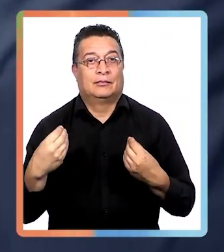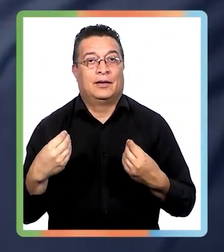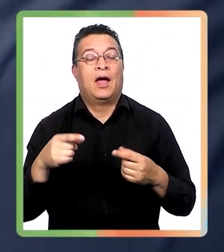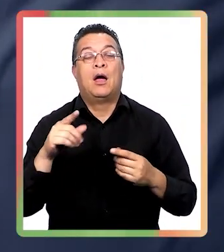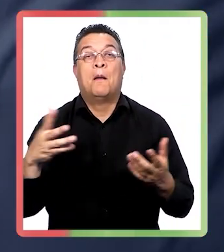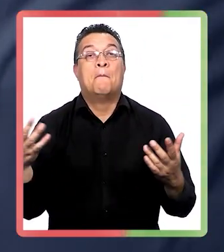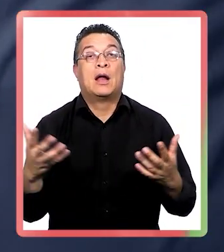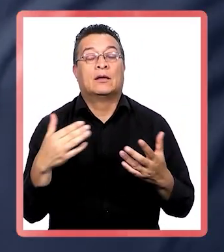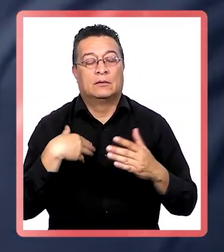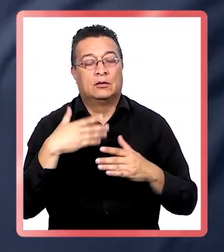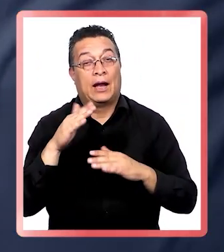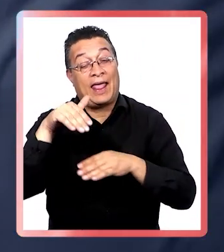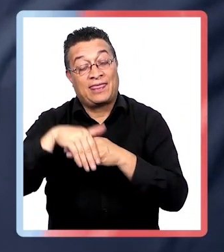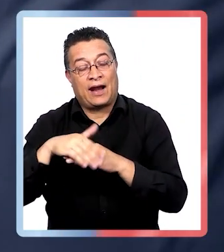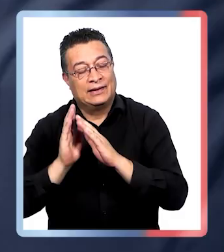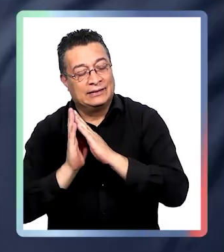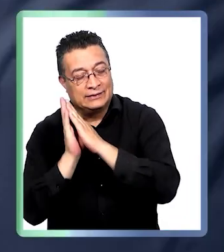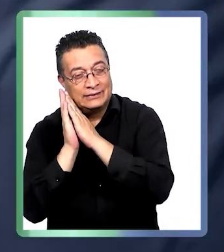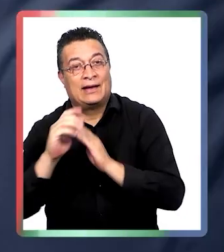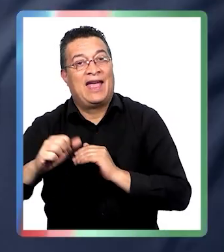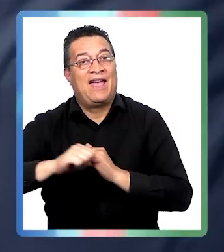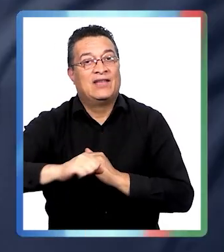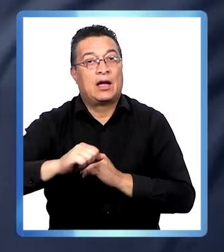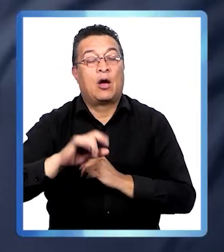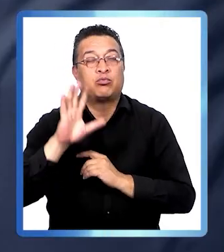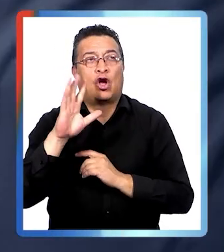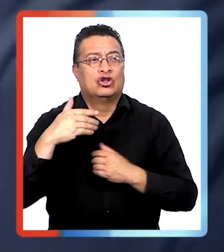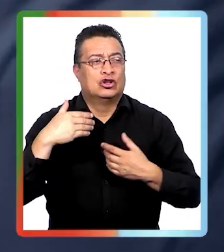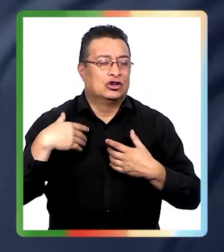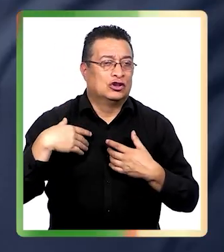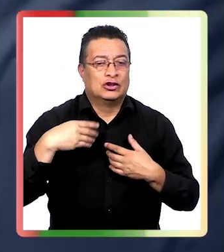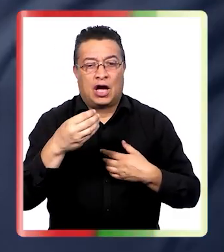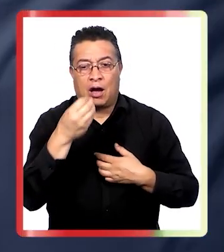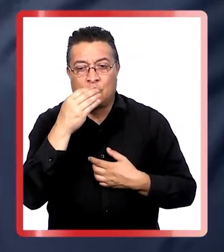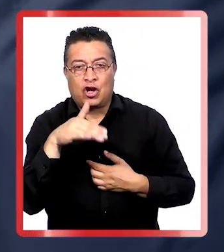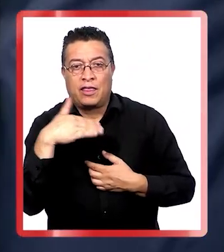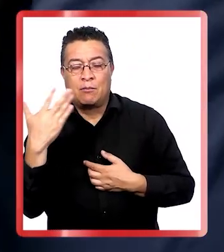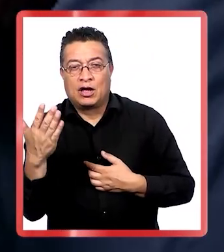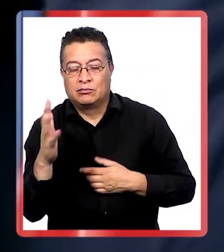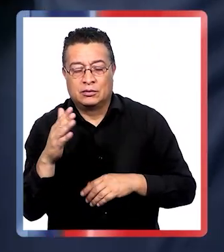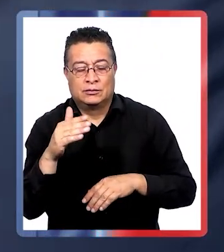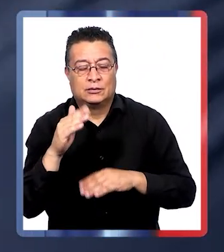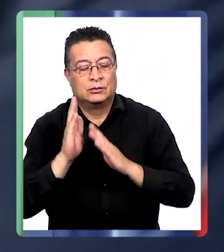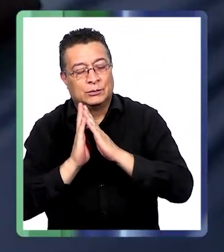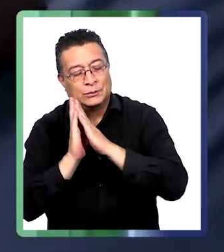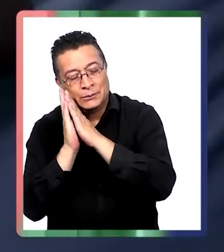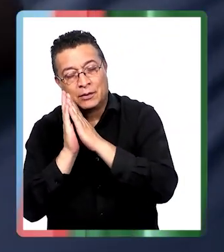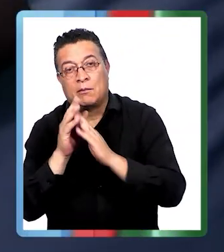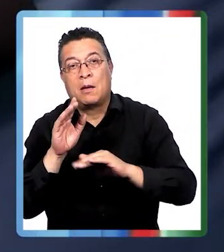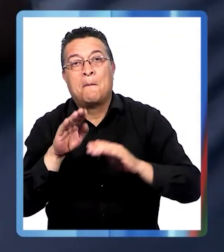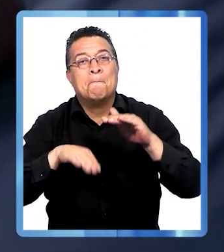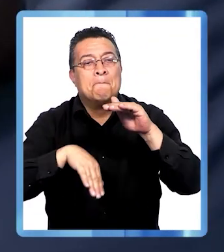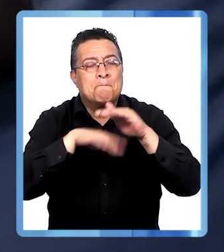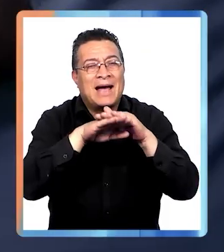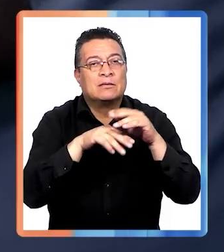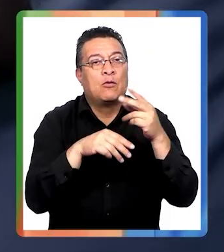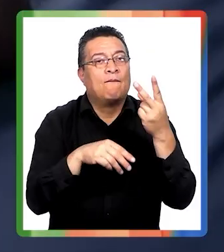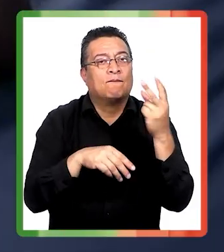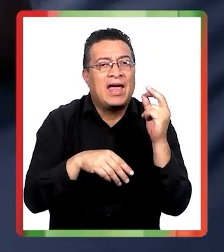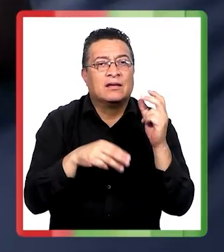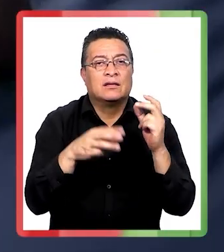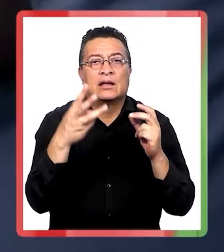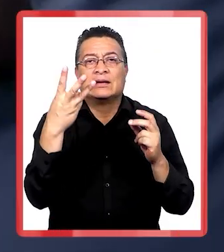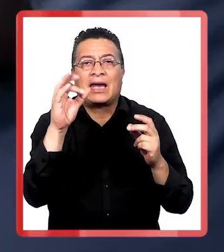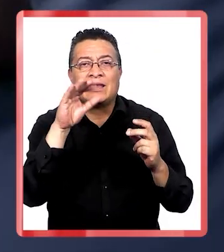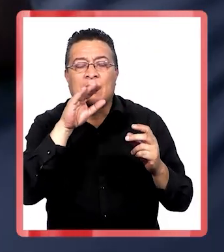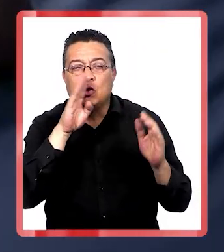Y hacer lo posible para no dormir siesta. Pero si llega un momento que el cuerpo le pide una siesta, ojalá que no supere los 20,